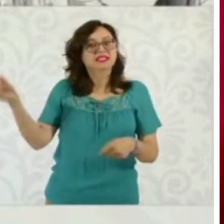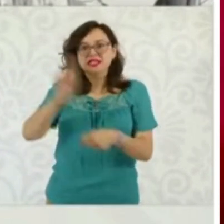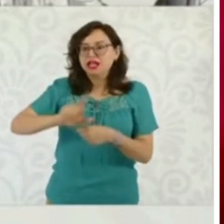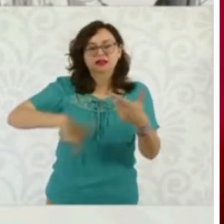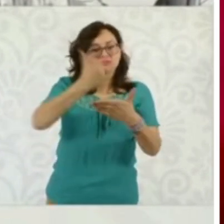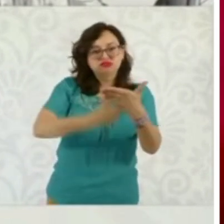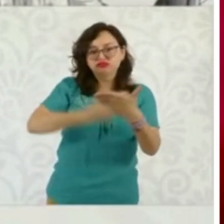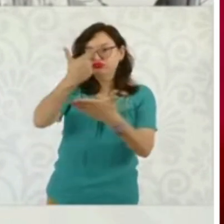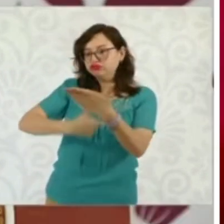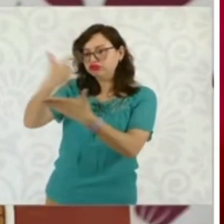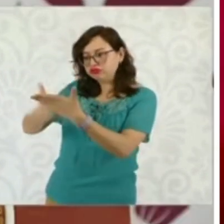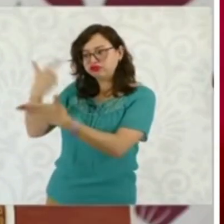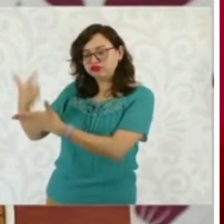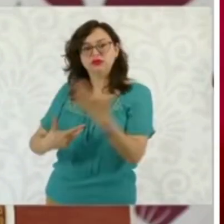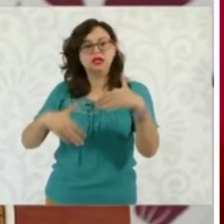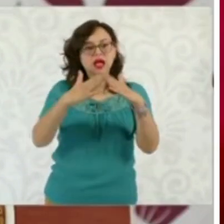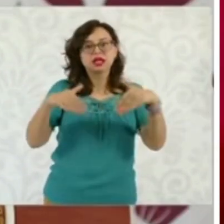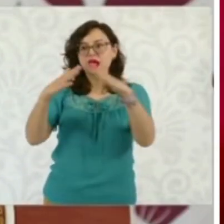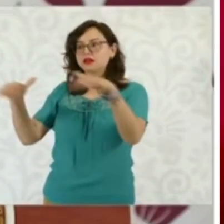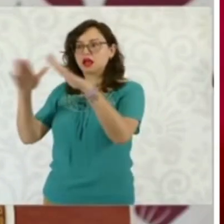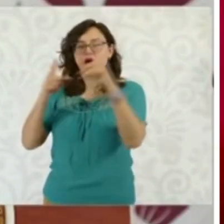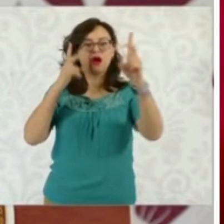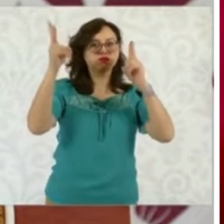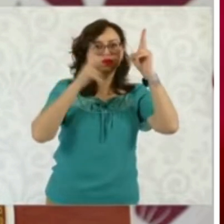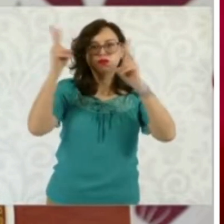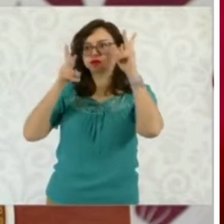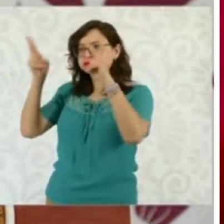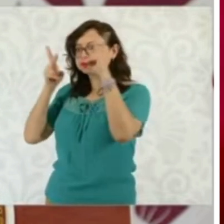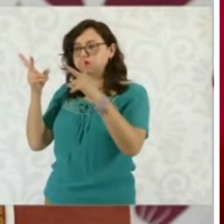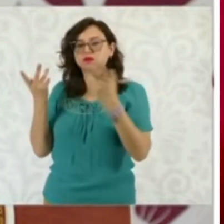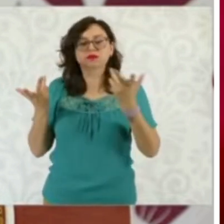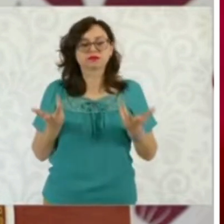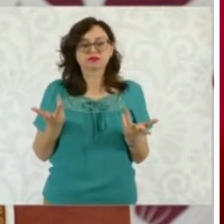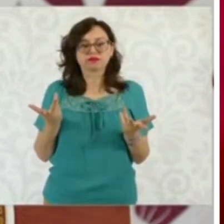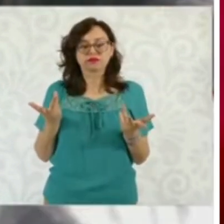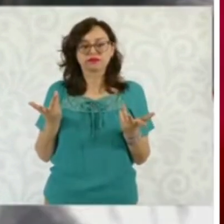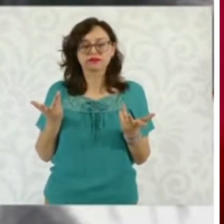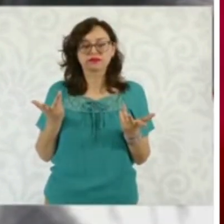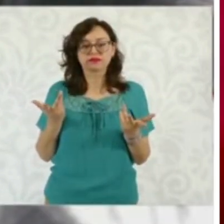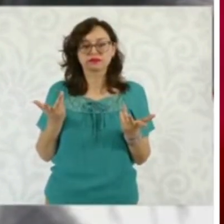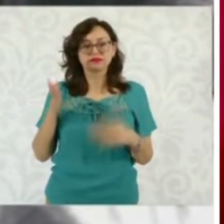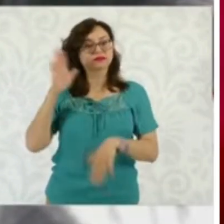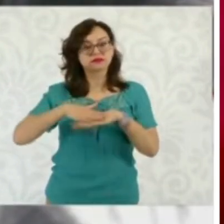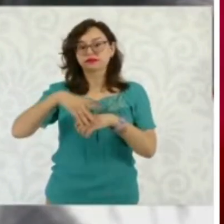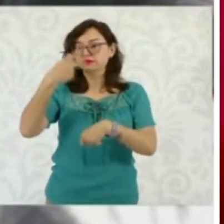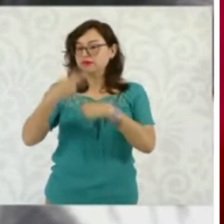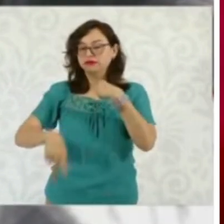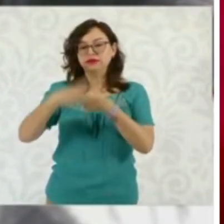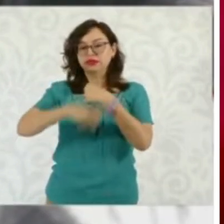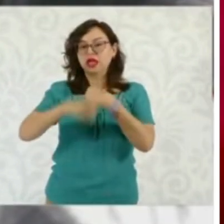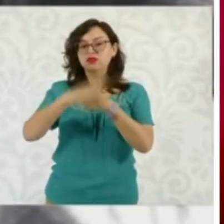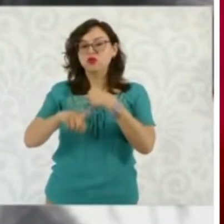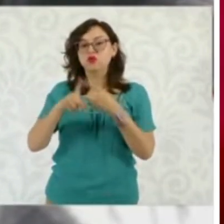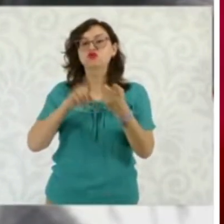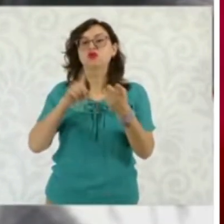censo. Se visita las casas para poder pues darles el apoyo. Donde más daño hubo en esa zona es